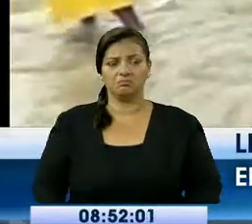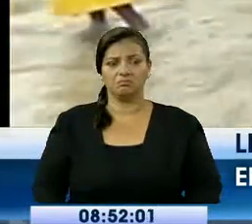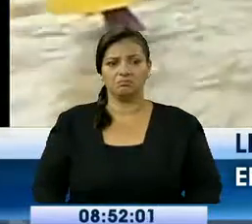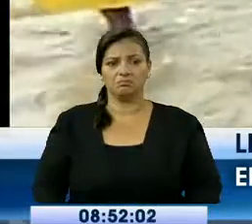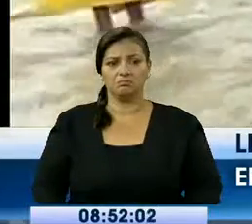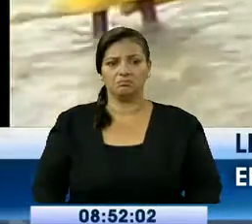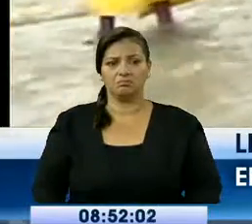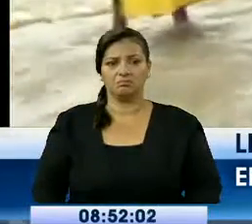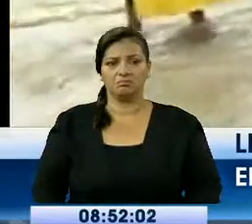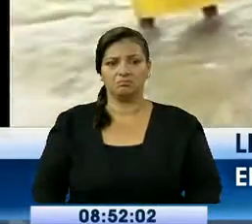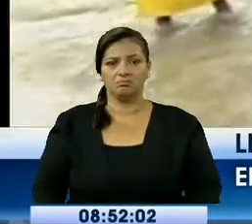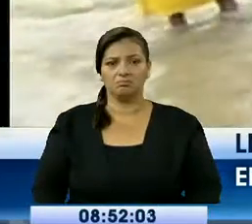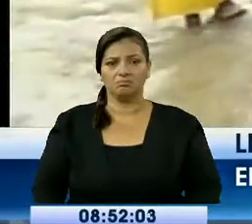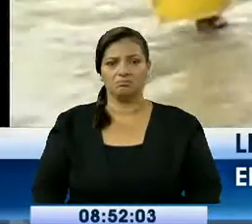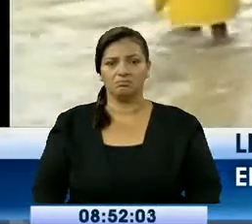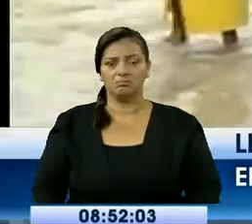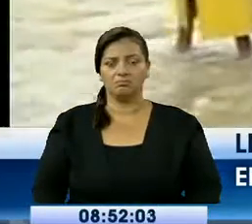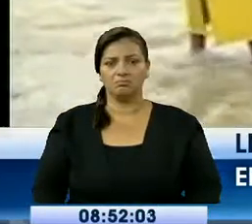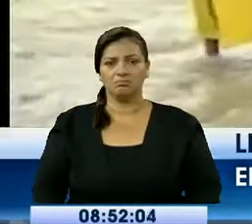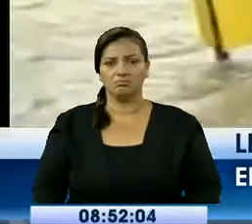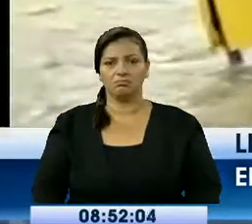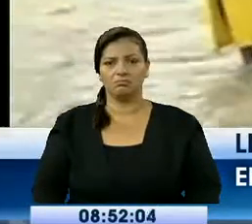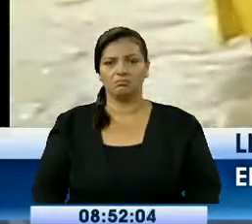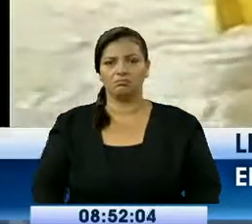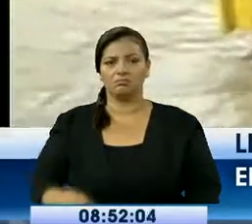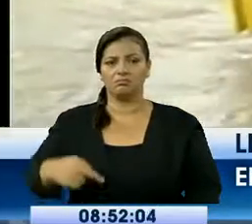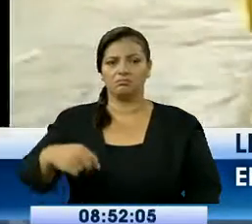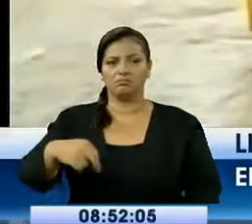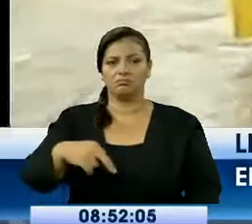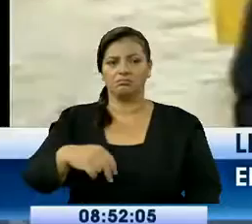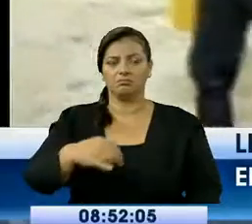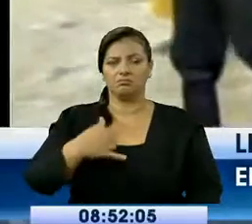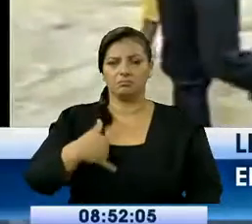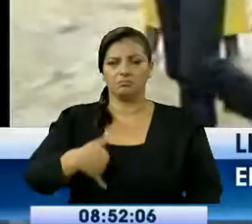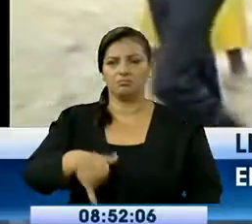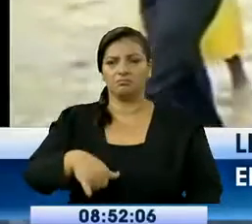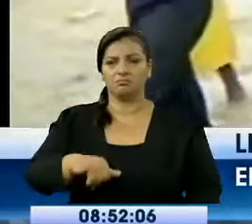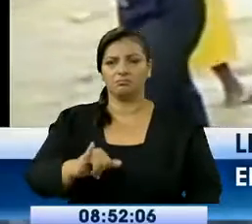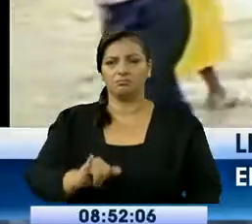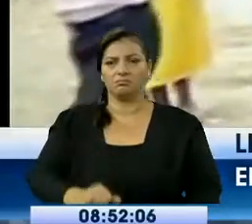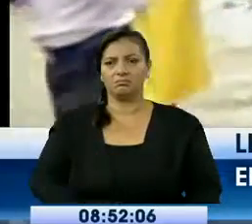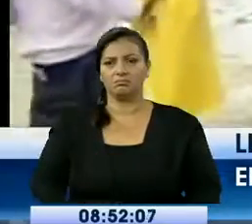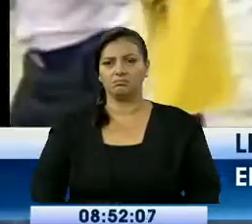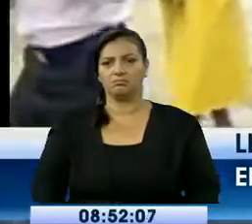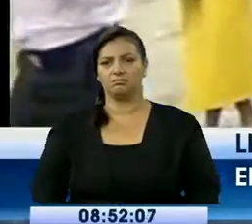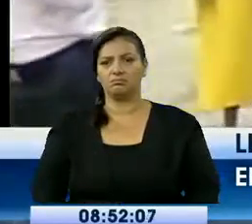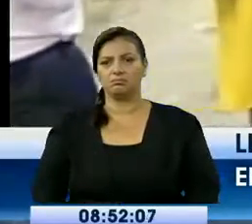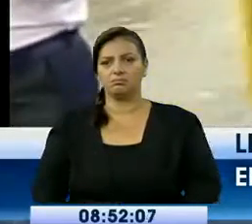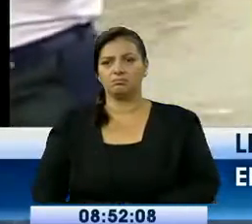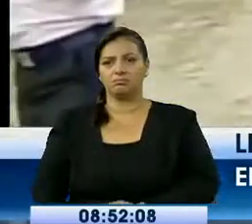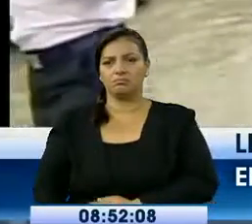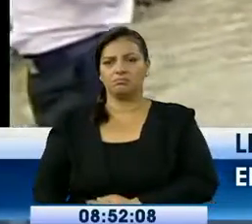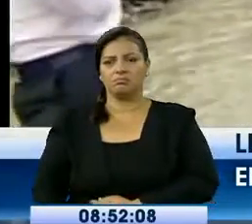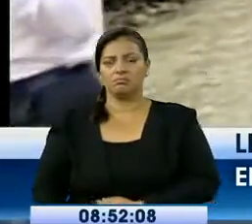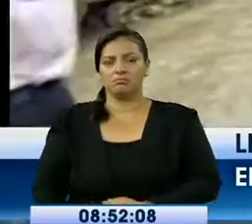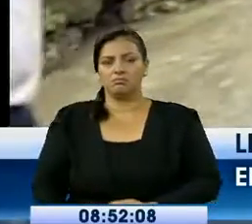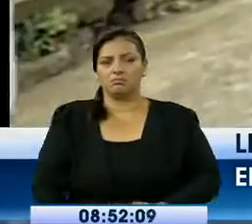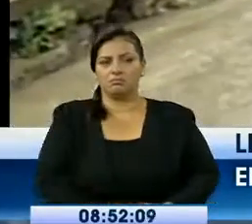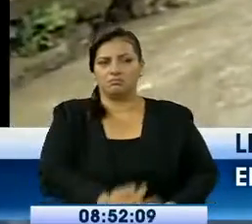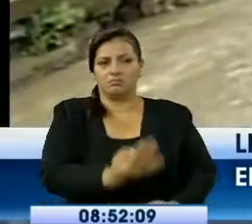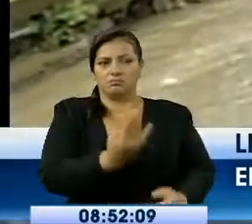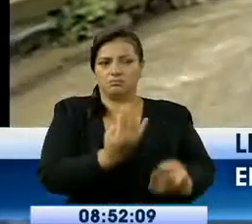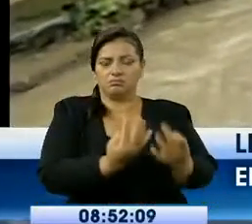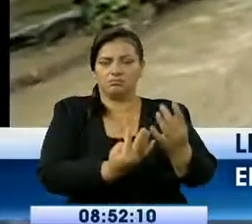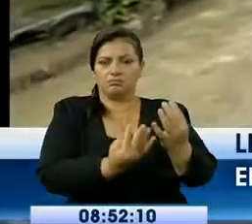principal. Continuamos nosotros caminando, continuamos porque aquí la gente ya se está haciendo presente. Es necesario conversar con